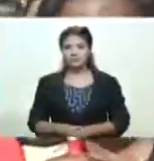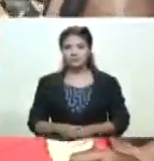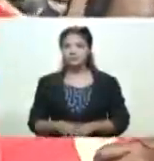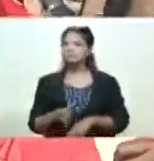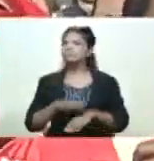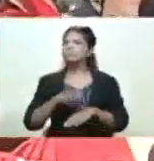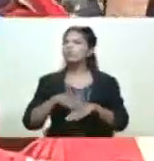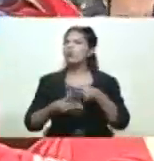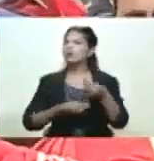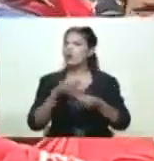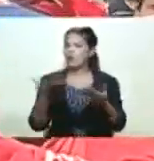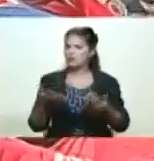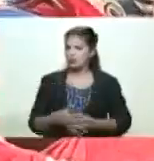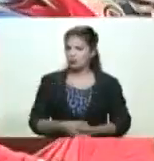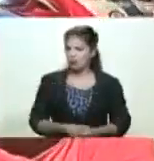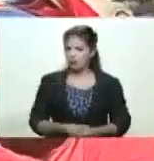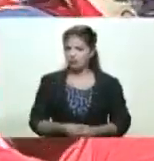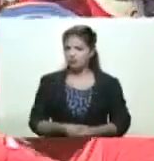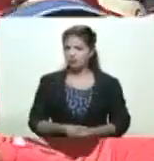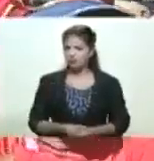¿Por qué lo hizo?